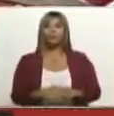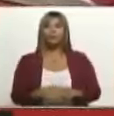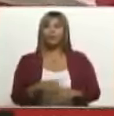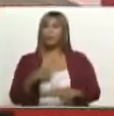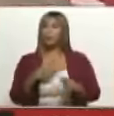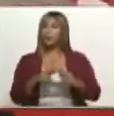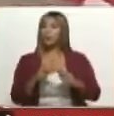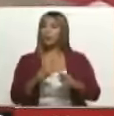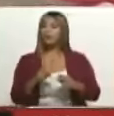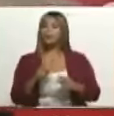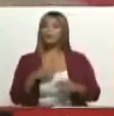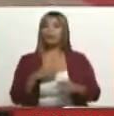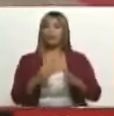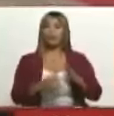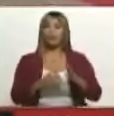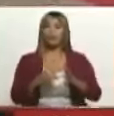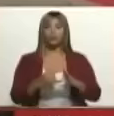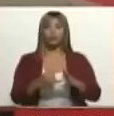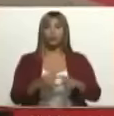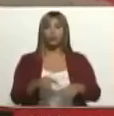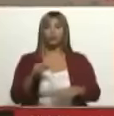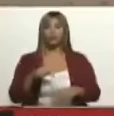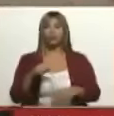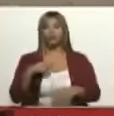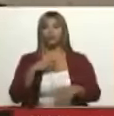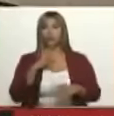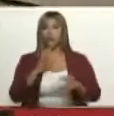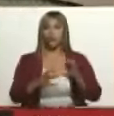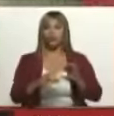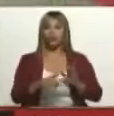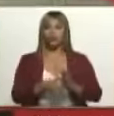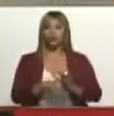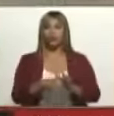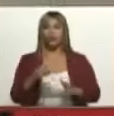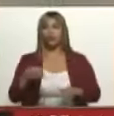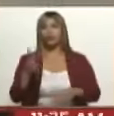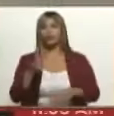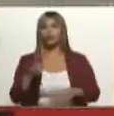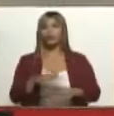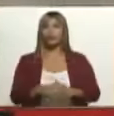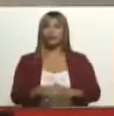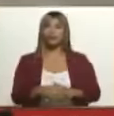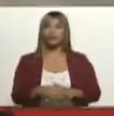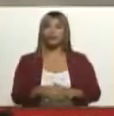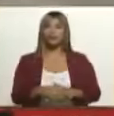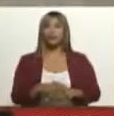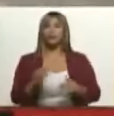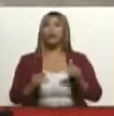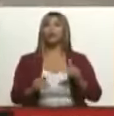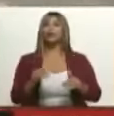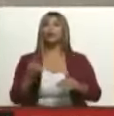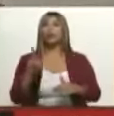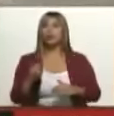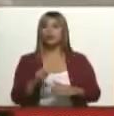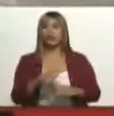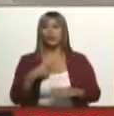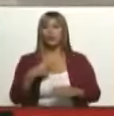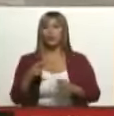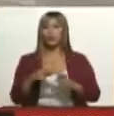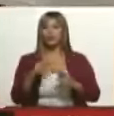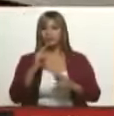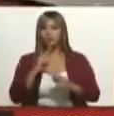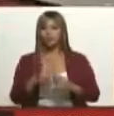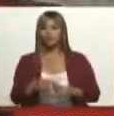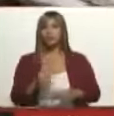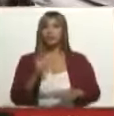desconociendo los poderes del Estado, sobre todo, bueno, desconociendo sobre todo al poder electoral.